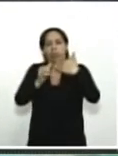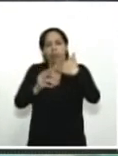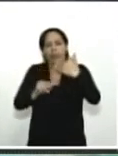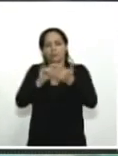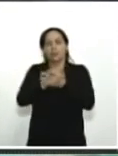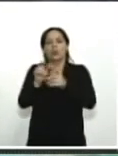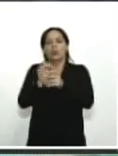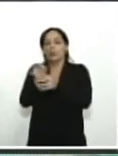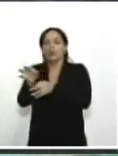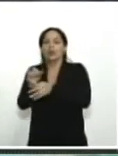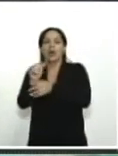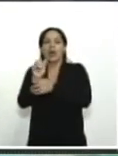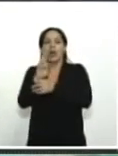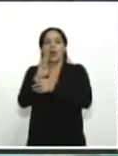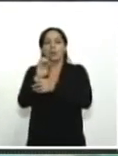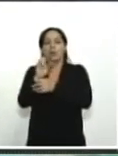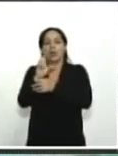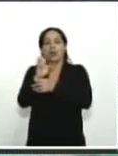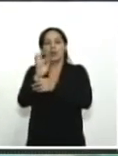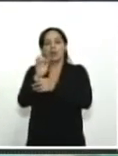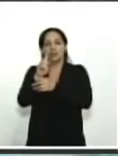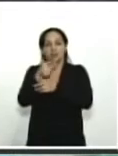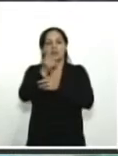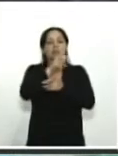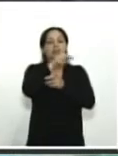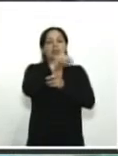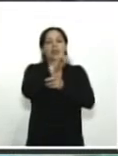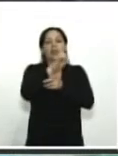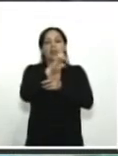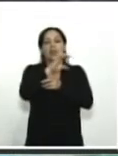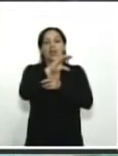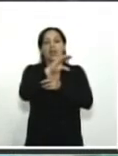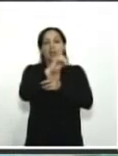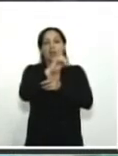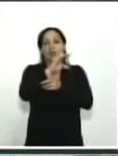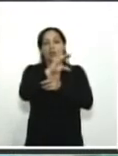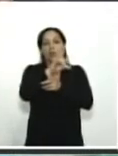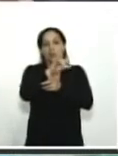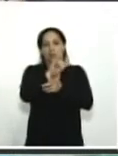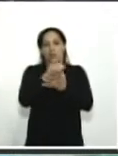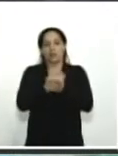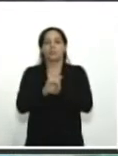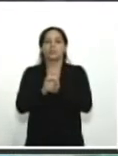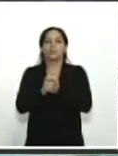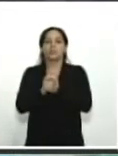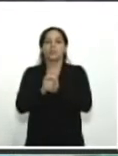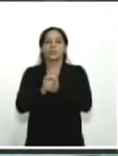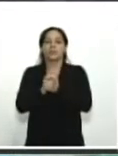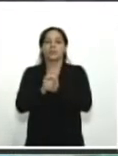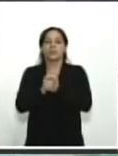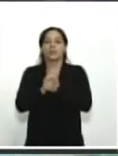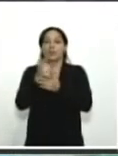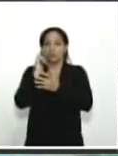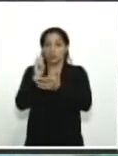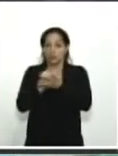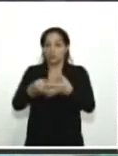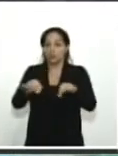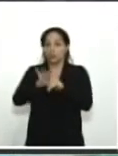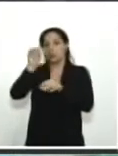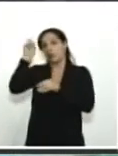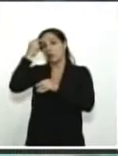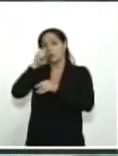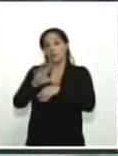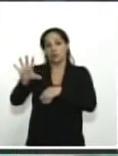está pasando un gran problema en Necoclí. A nosotros nos parecería muy importante que cuando el gobierno nacional, cuando la